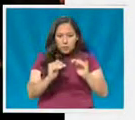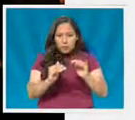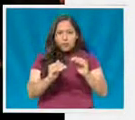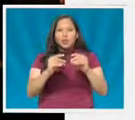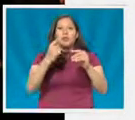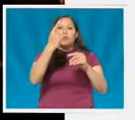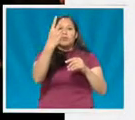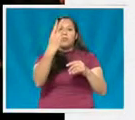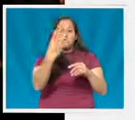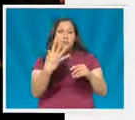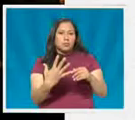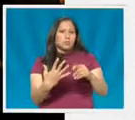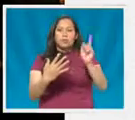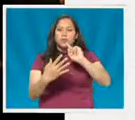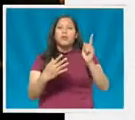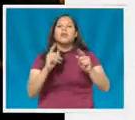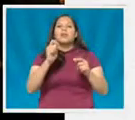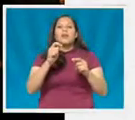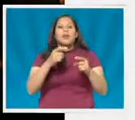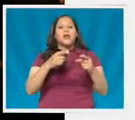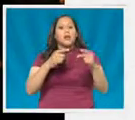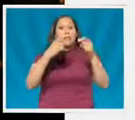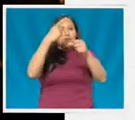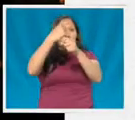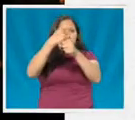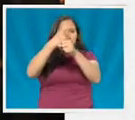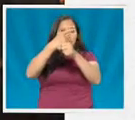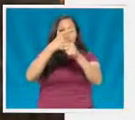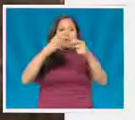2, 3, 4, 5, sino se tienen que practicar al